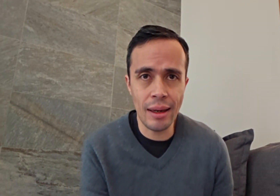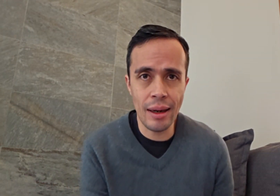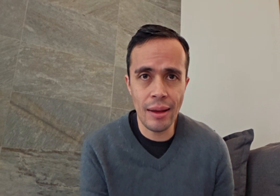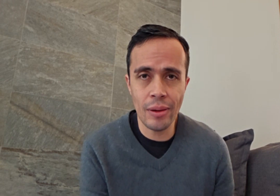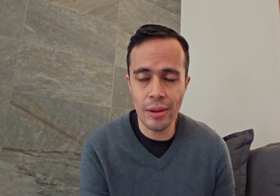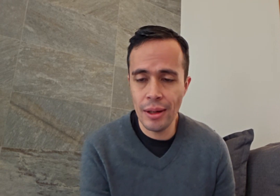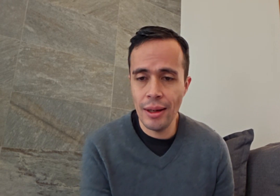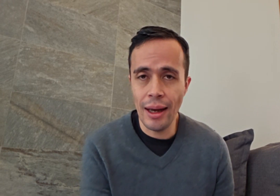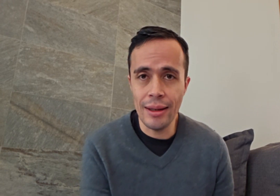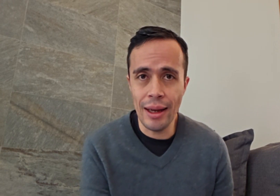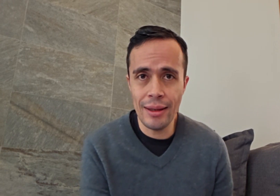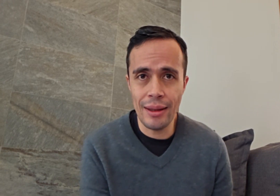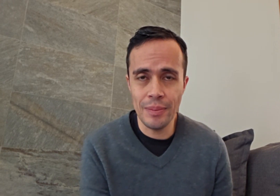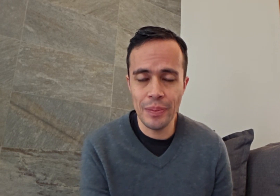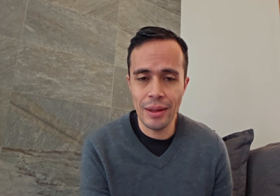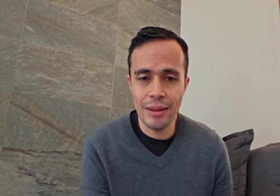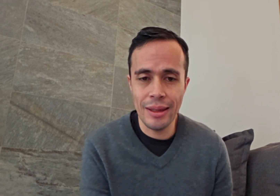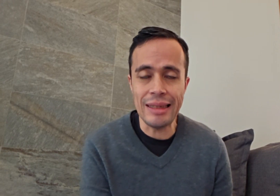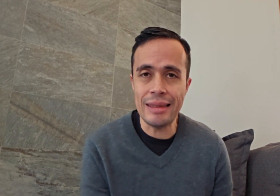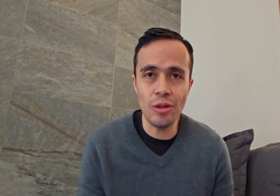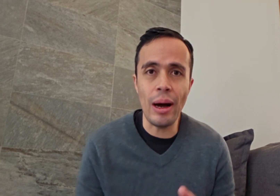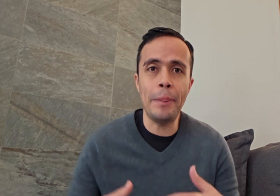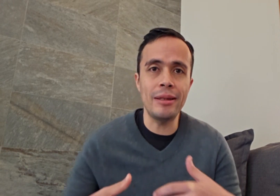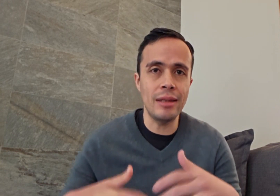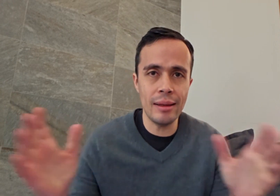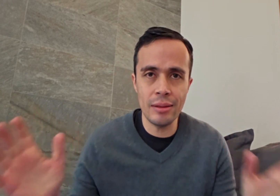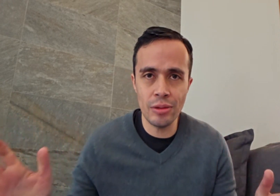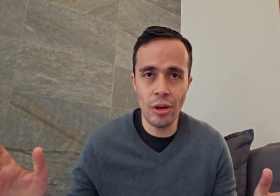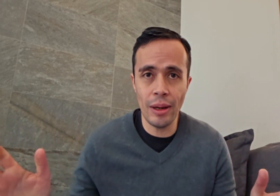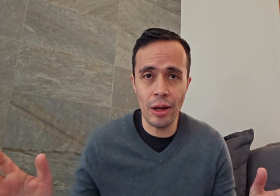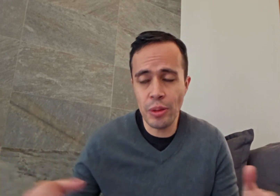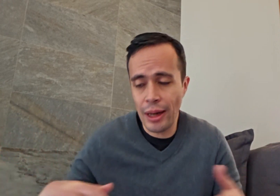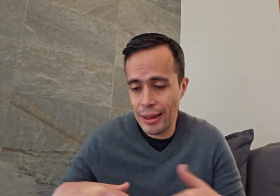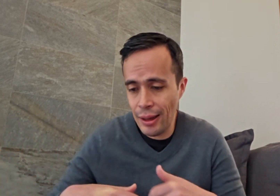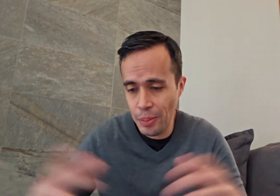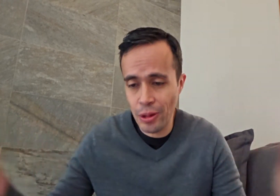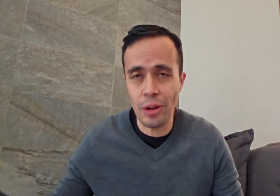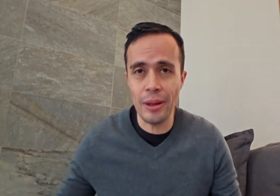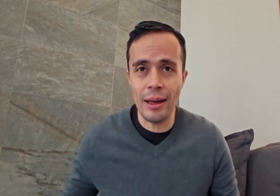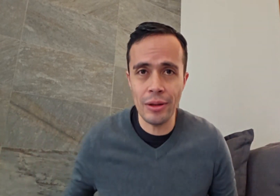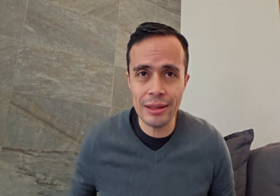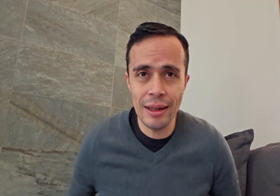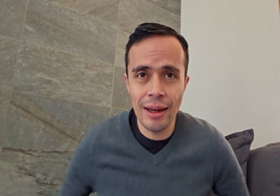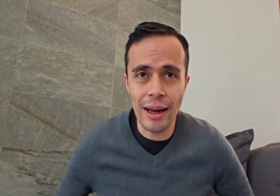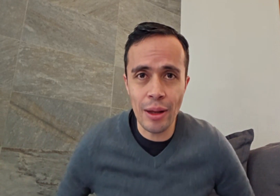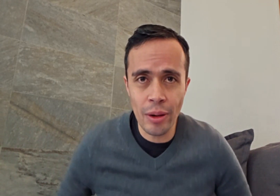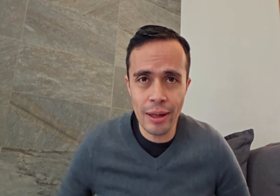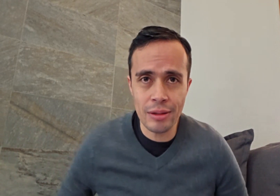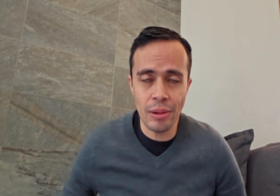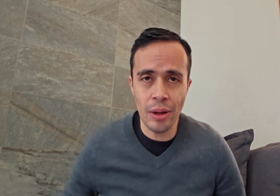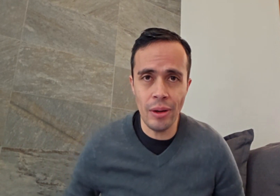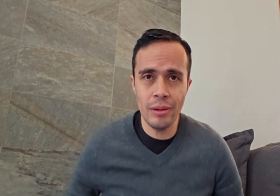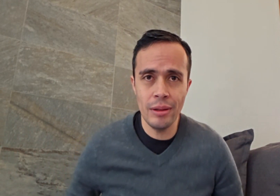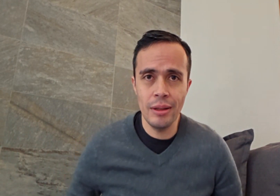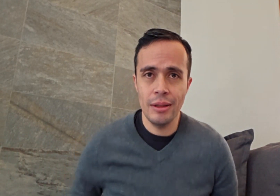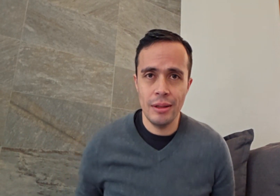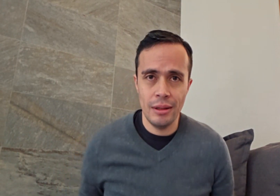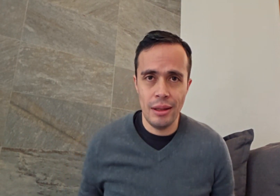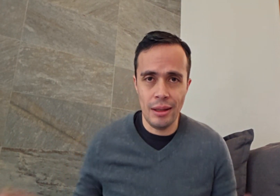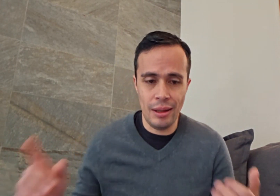León, ha salido adelante. Insisto, a pesar de sus gobernadores, porque ha tenido pocos gobernadores ladrones Nuevo